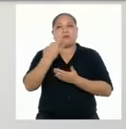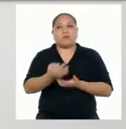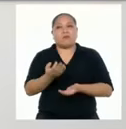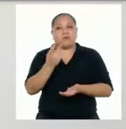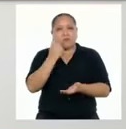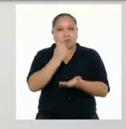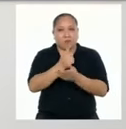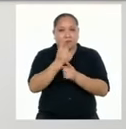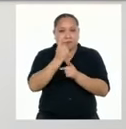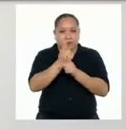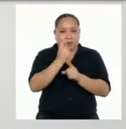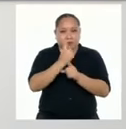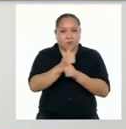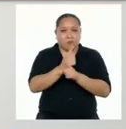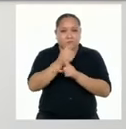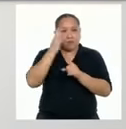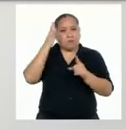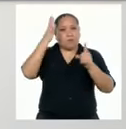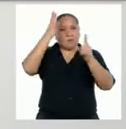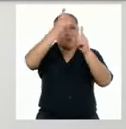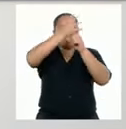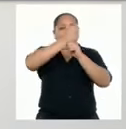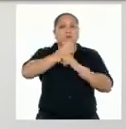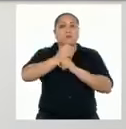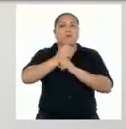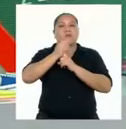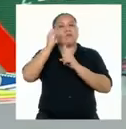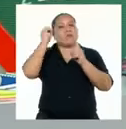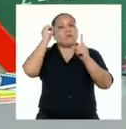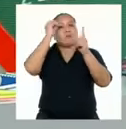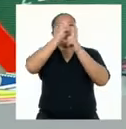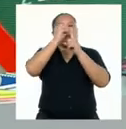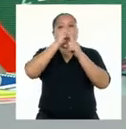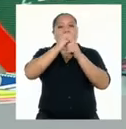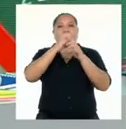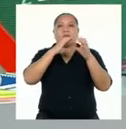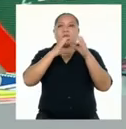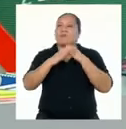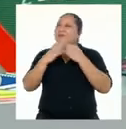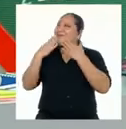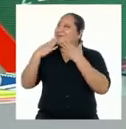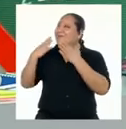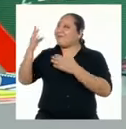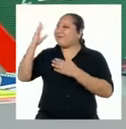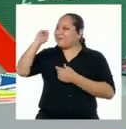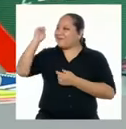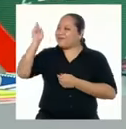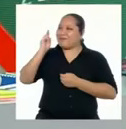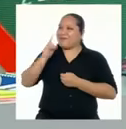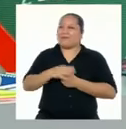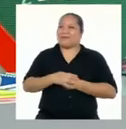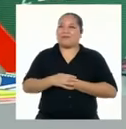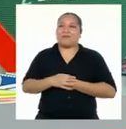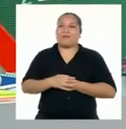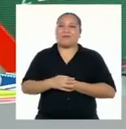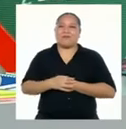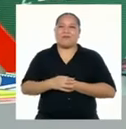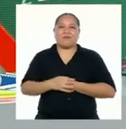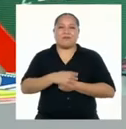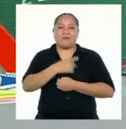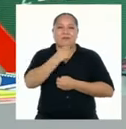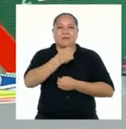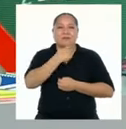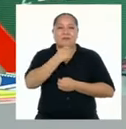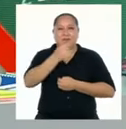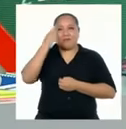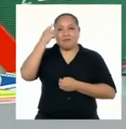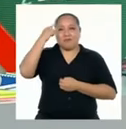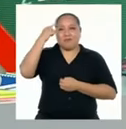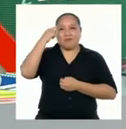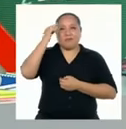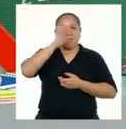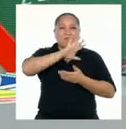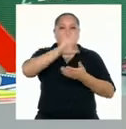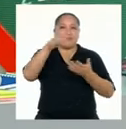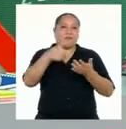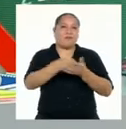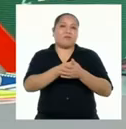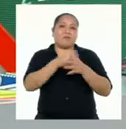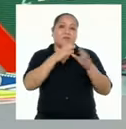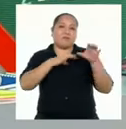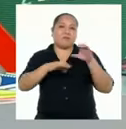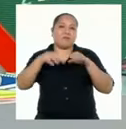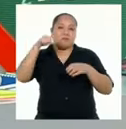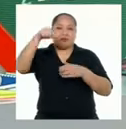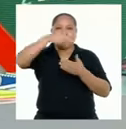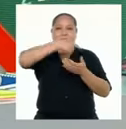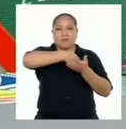de cumplir con el propósito comunicativo. Muchísimas gracias, profesora. Me gusta pensar que todo lo que hagamos